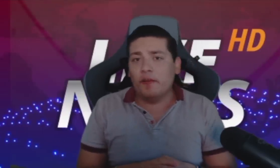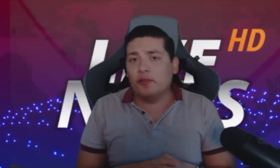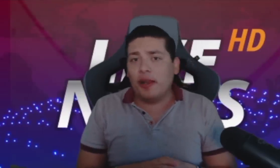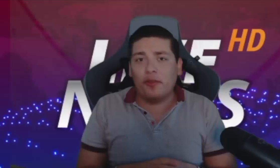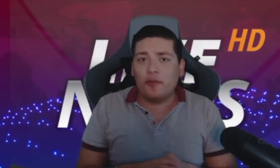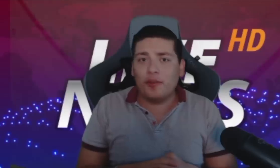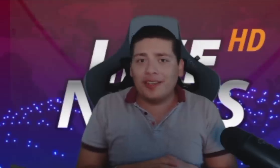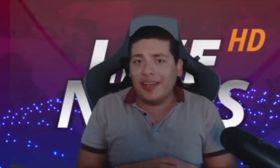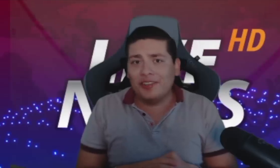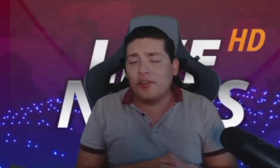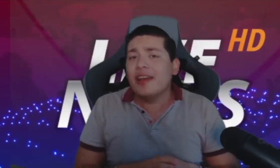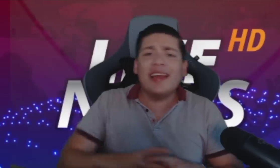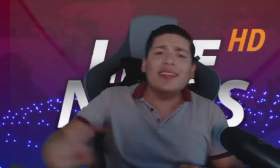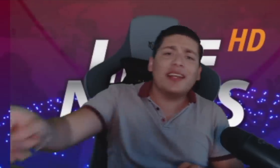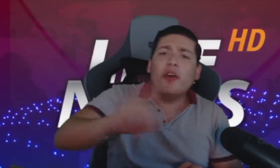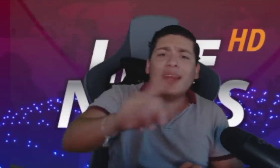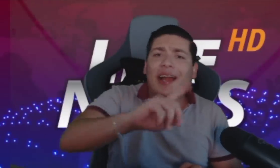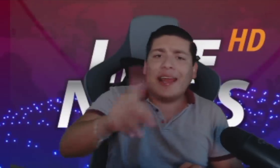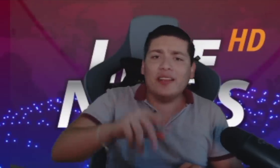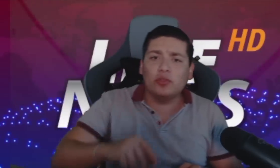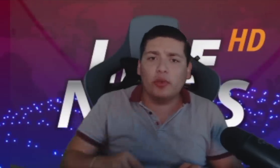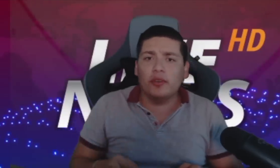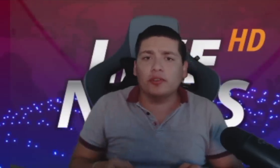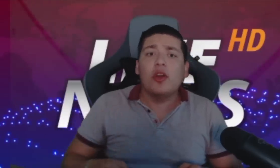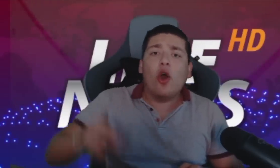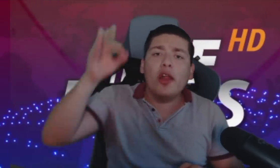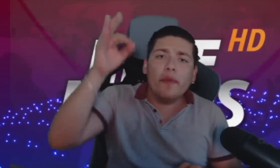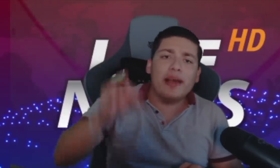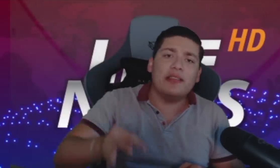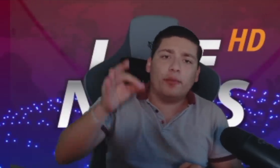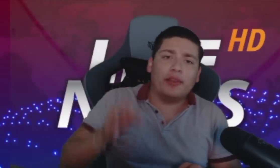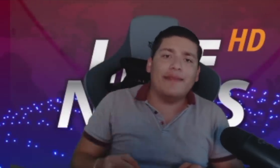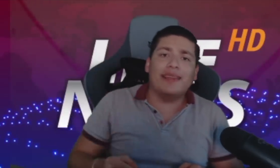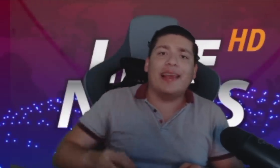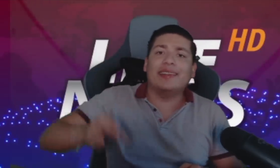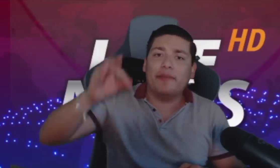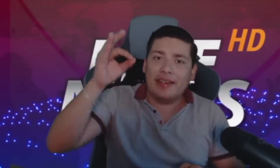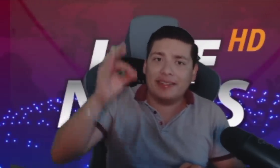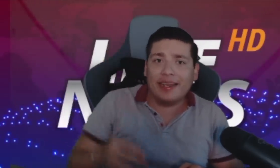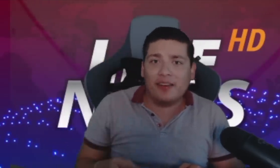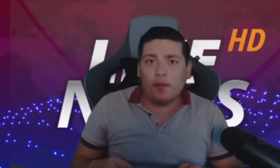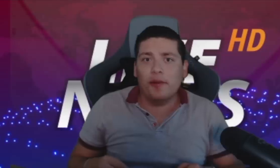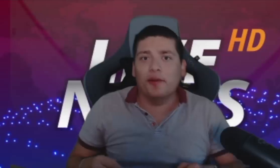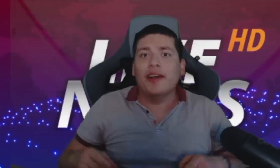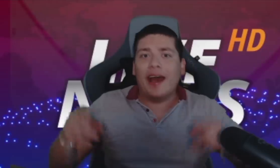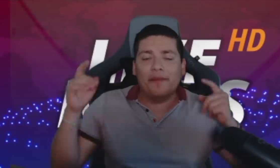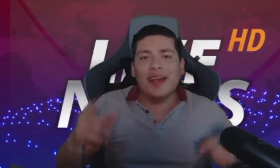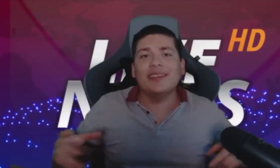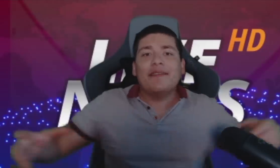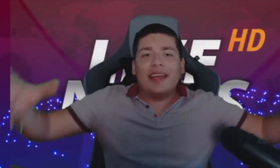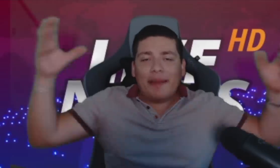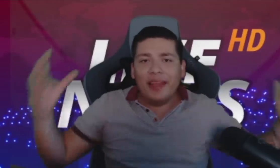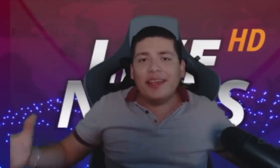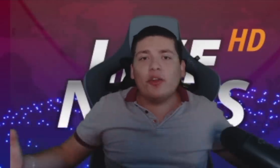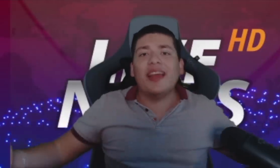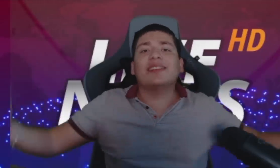Manuel López Obrador rompió el silencio, y es que no va a caer en sus juegos. Hoy lo más importante es el bienestar del pueblo, además